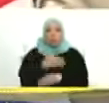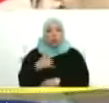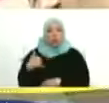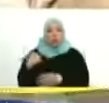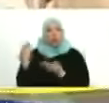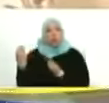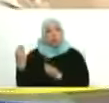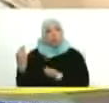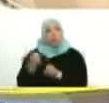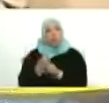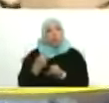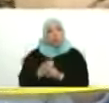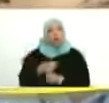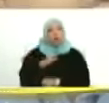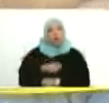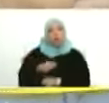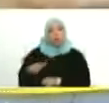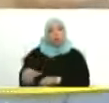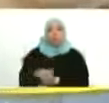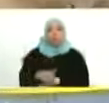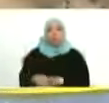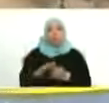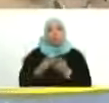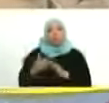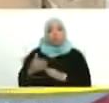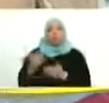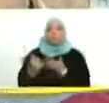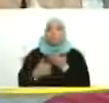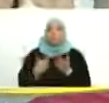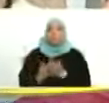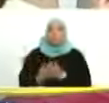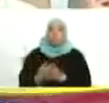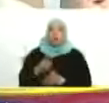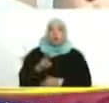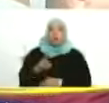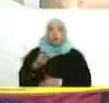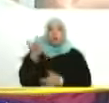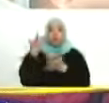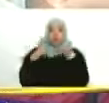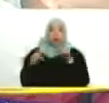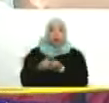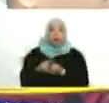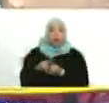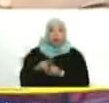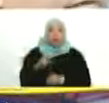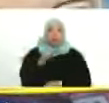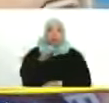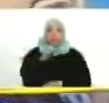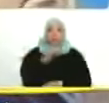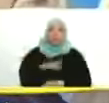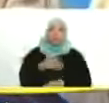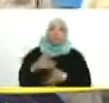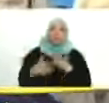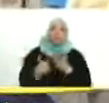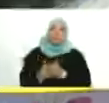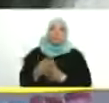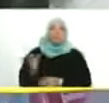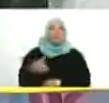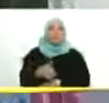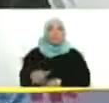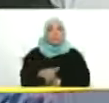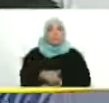mucho a la jefa de calle, de comunidad y a la VC. La jefa y el jefe de